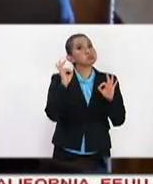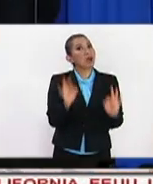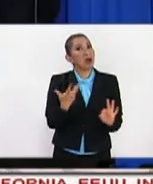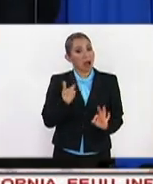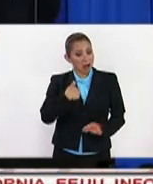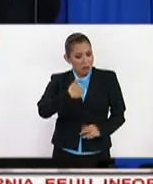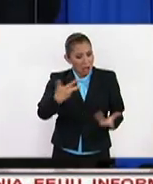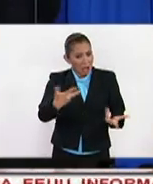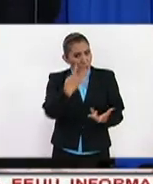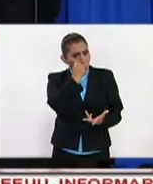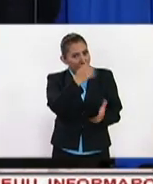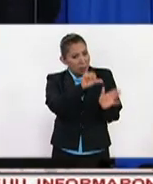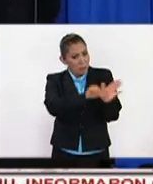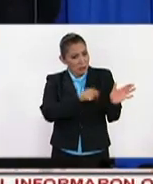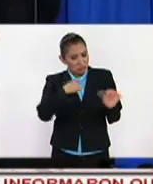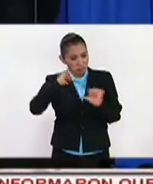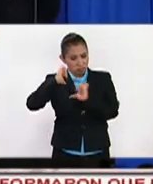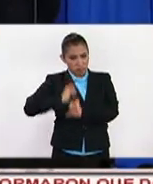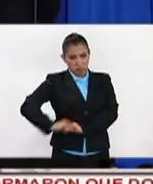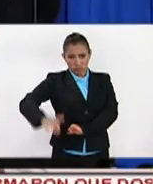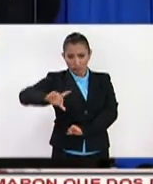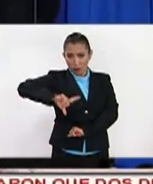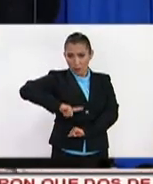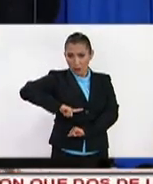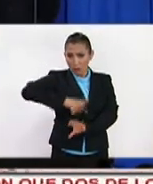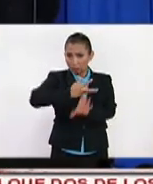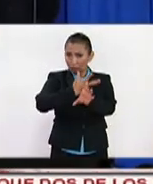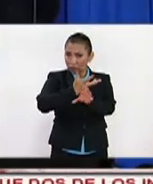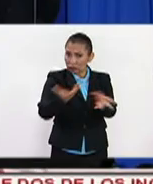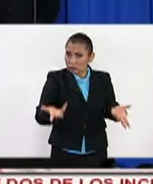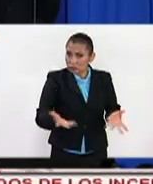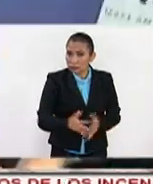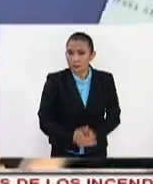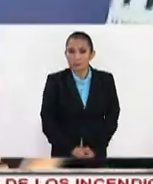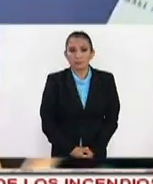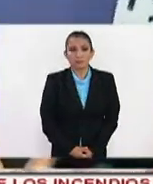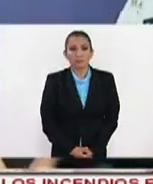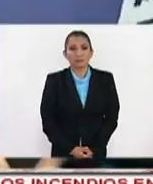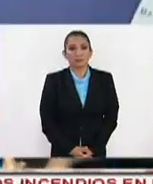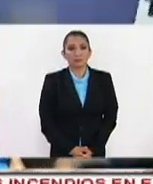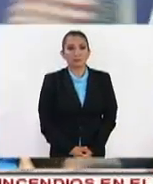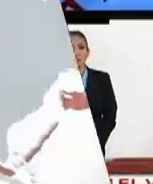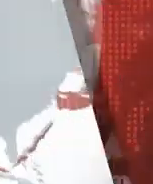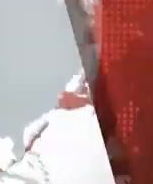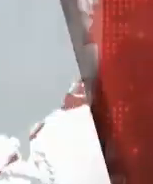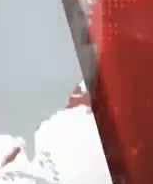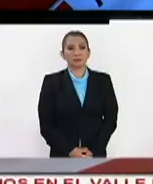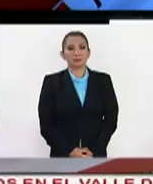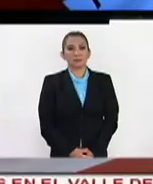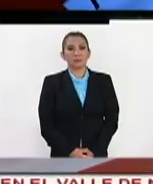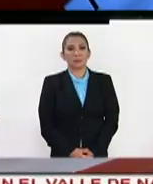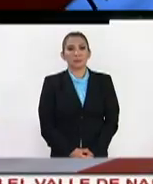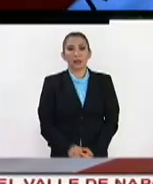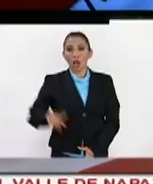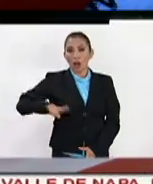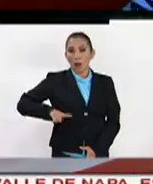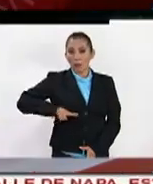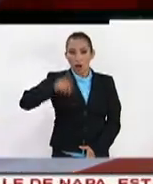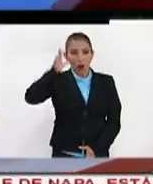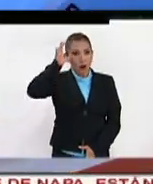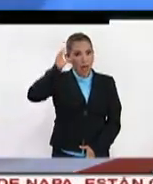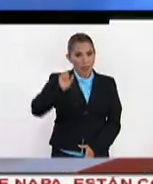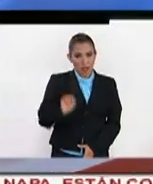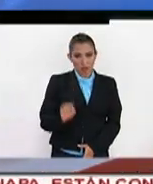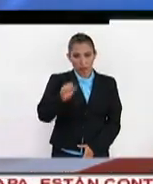han logrado durante 9 meses al frente del gobierno de Estados Unidos. Y el gobierno de Corea del